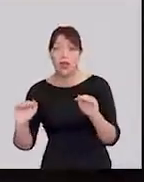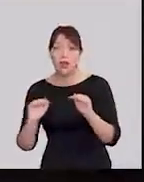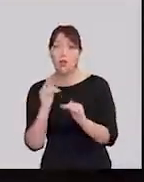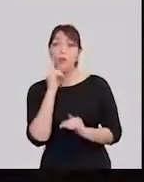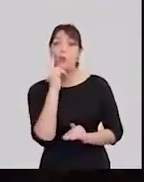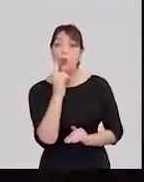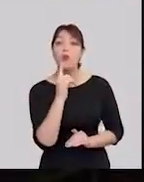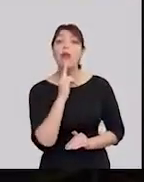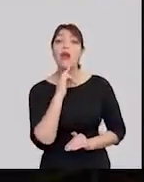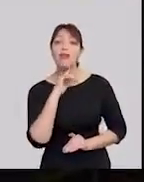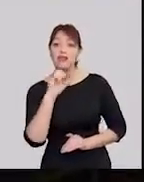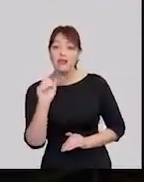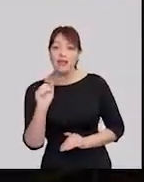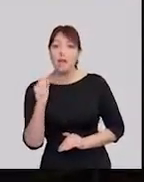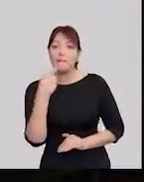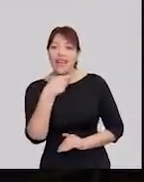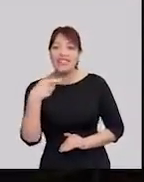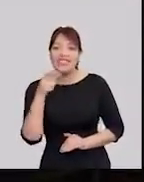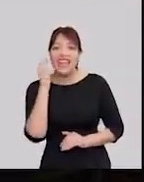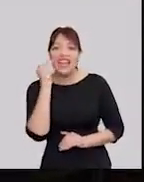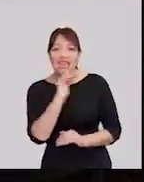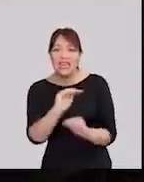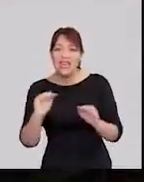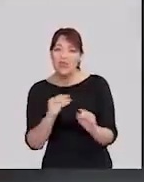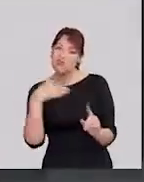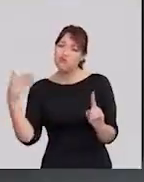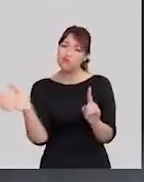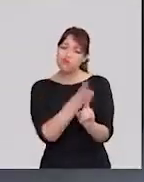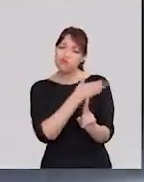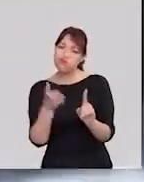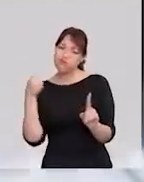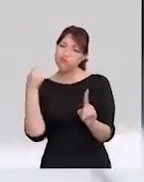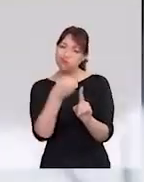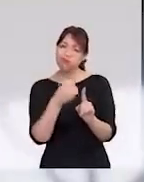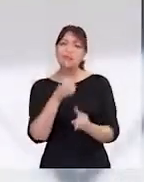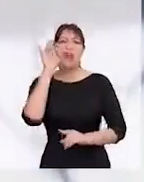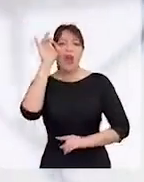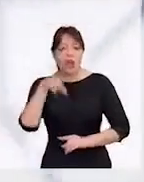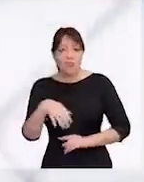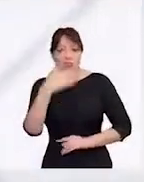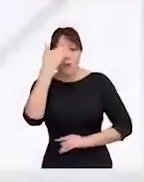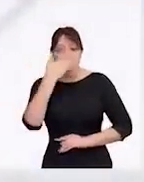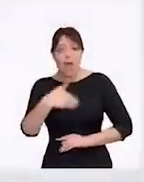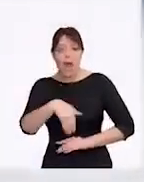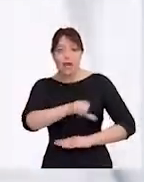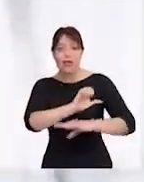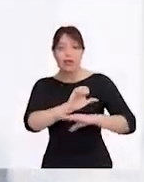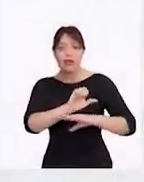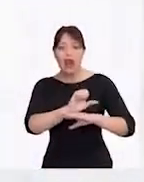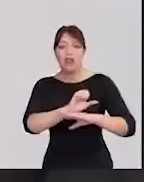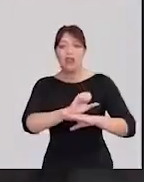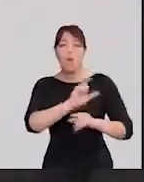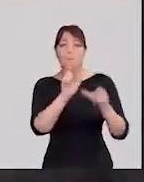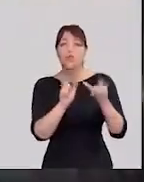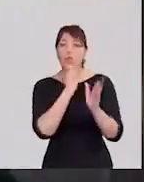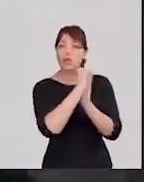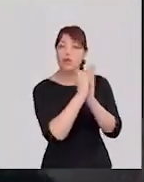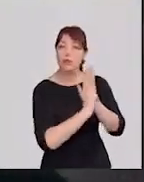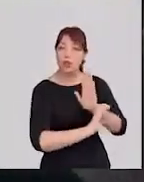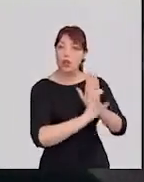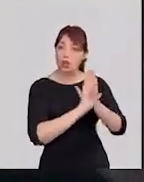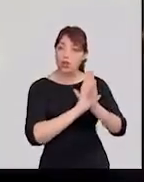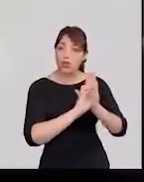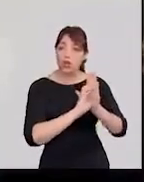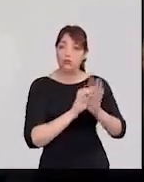sola tía para 100 cabros que nos sacaba la chucha. Sabiendo lo mal que funciona el Estado, los convencionales quieren que se haga cargo de